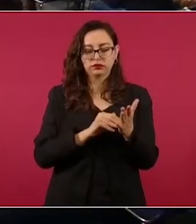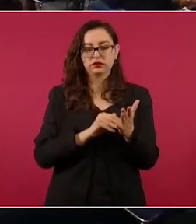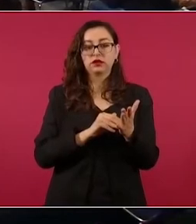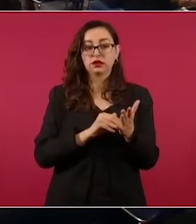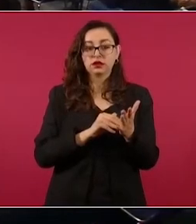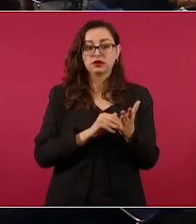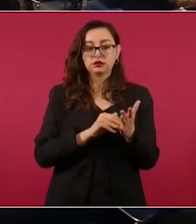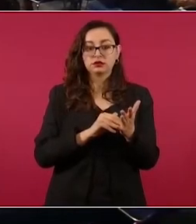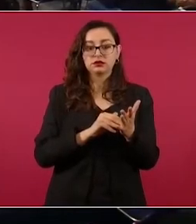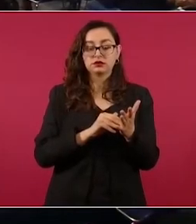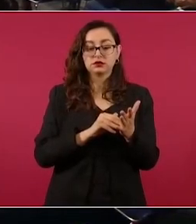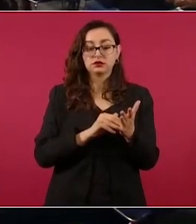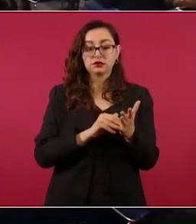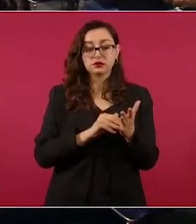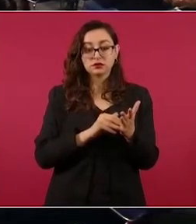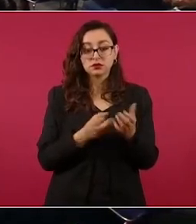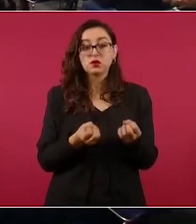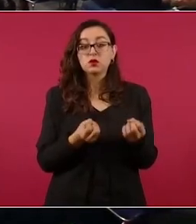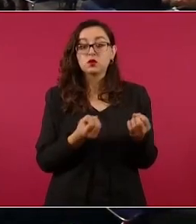aproximadamente. ¿Cuánto?